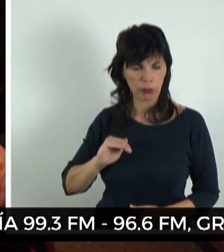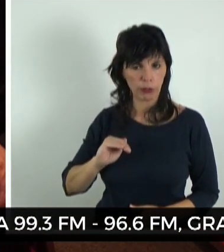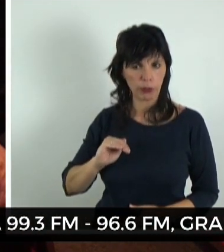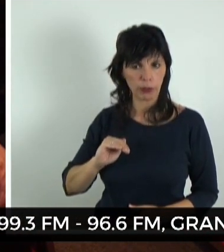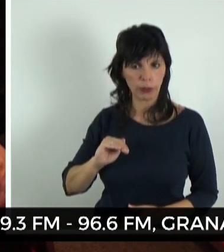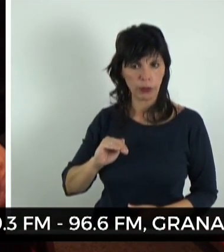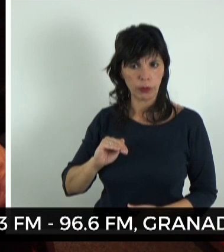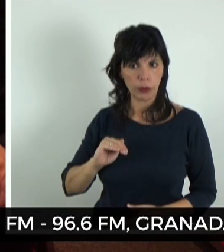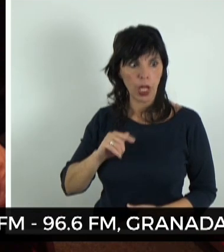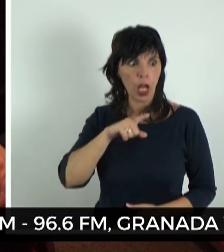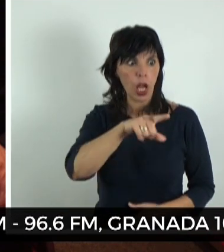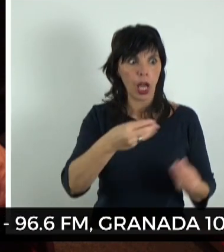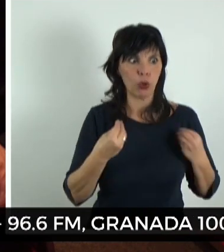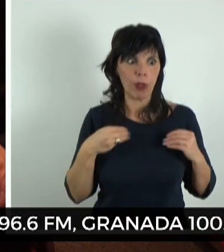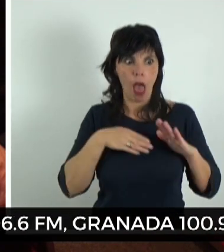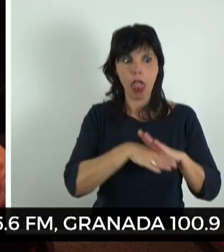tenían acceso a tu vida